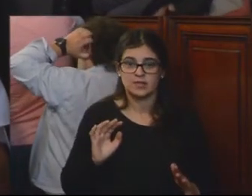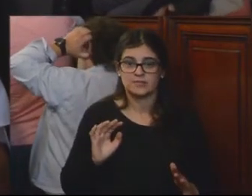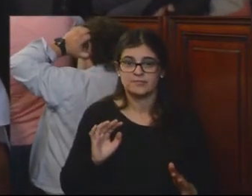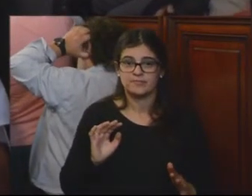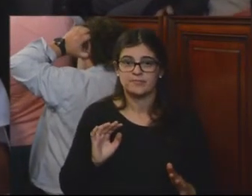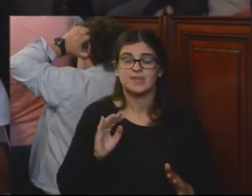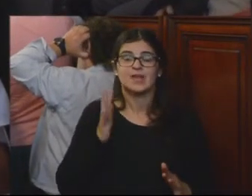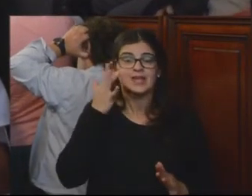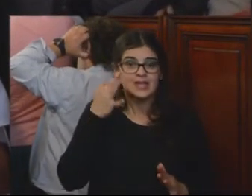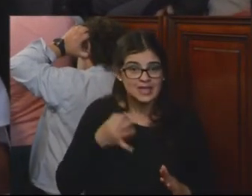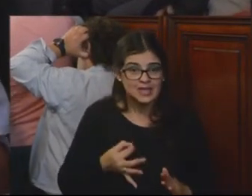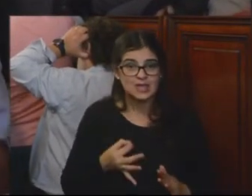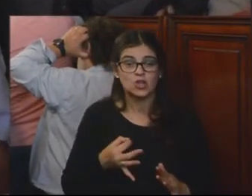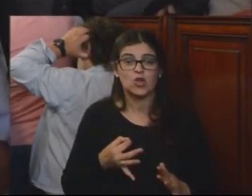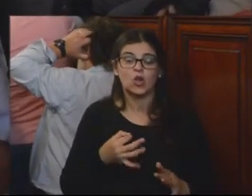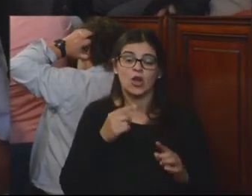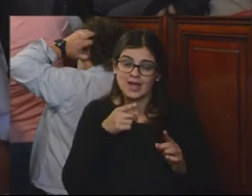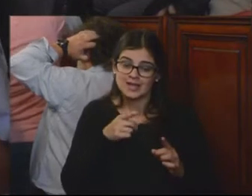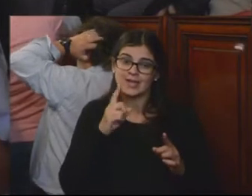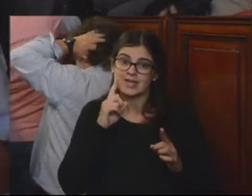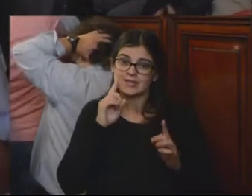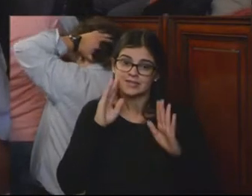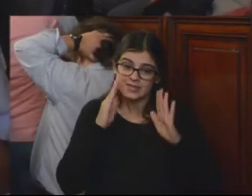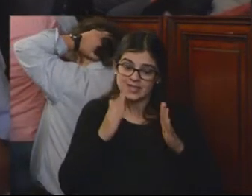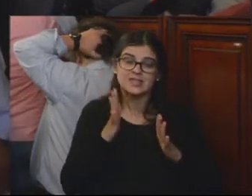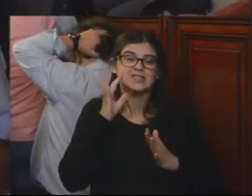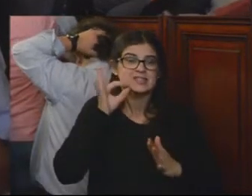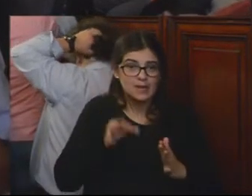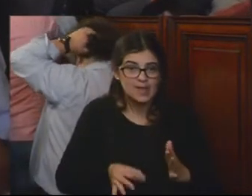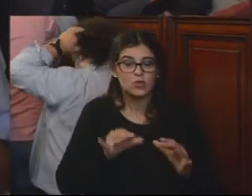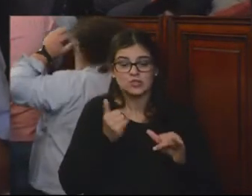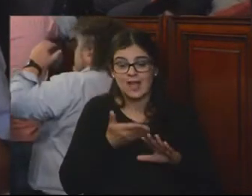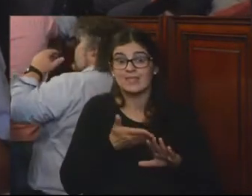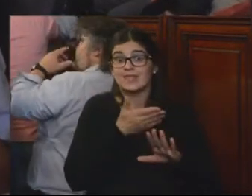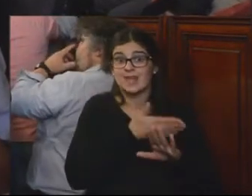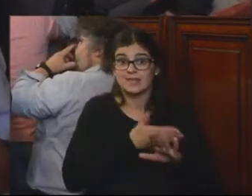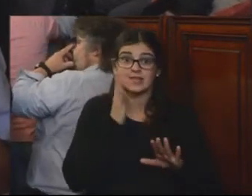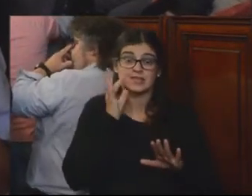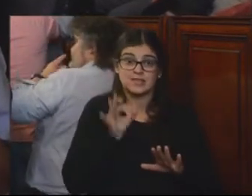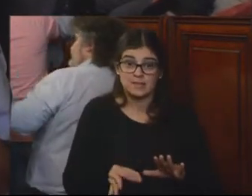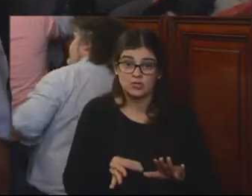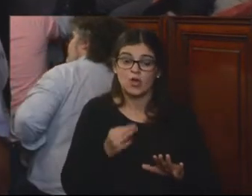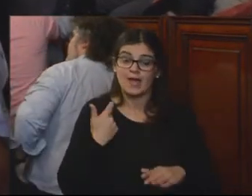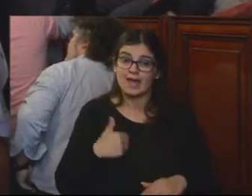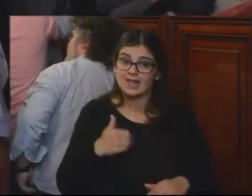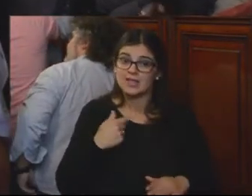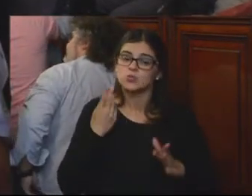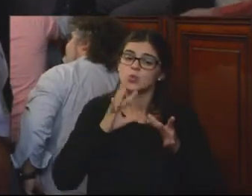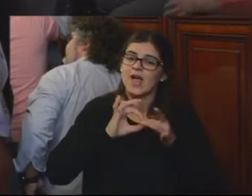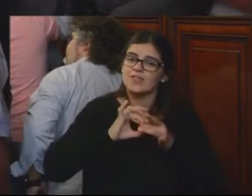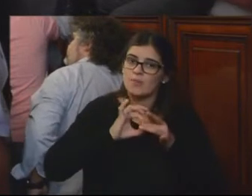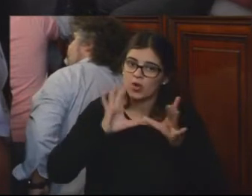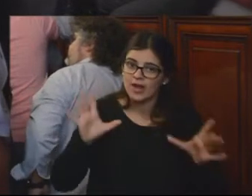creo que en ese sentido sabiendo de antemano que argentina es una democracia